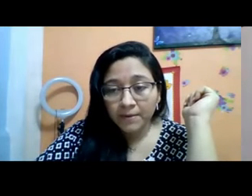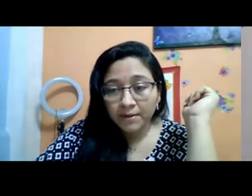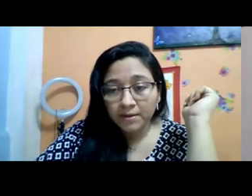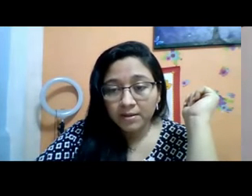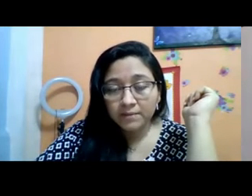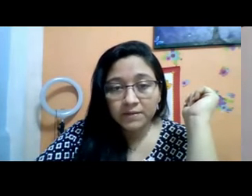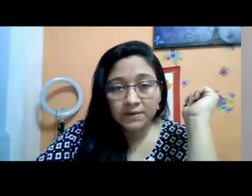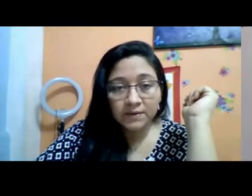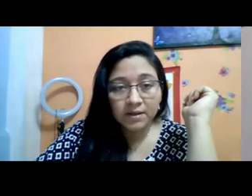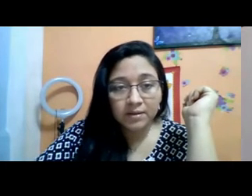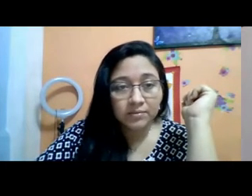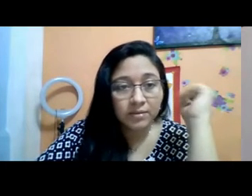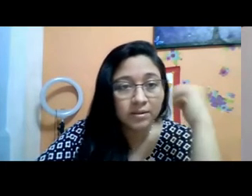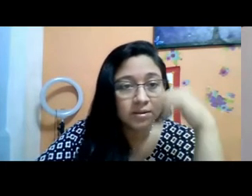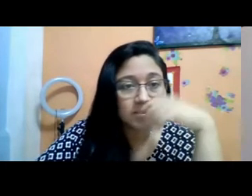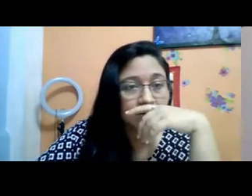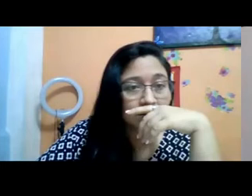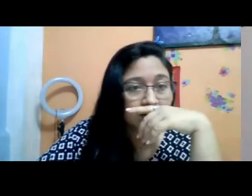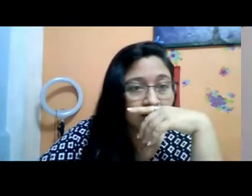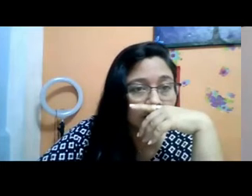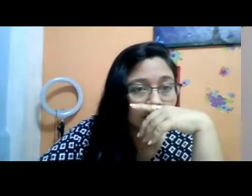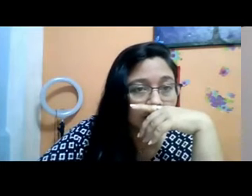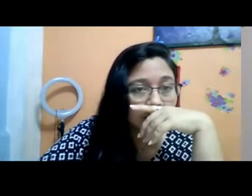Déjenme ver aquí si está Wendy.